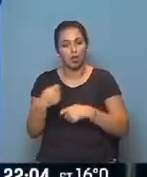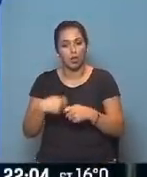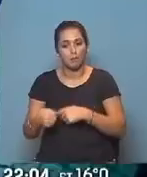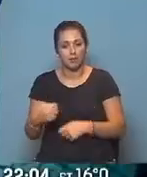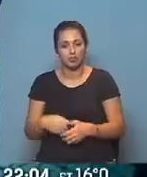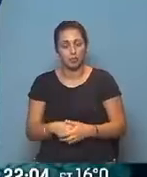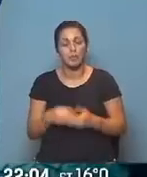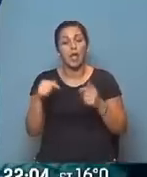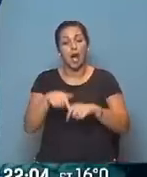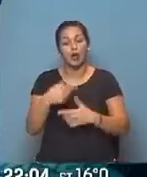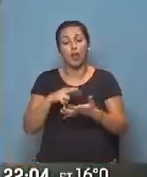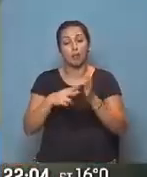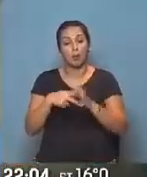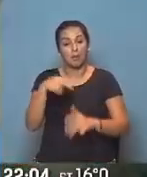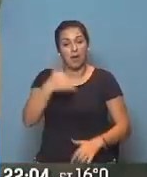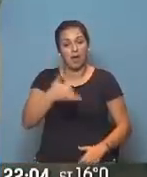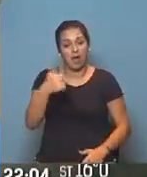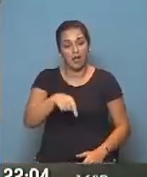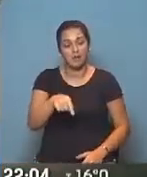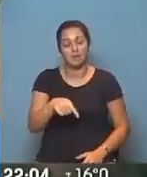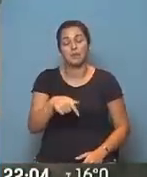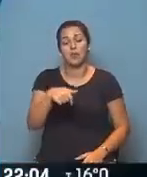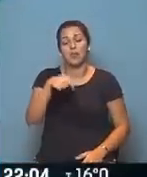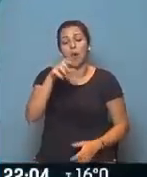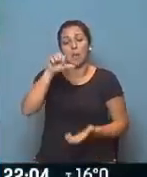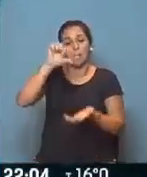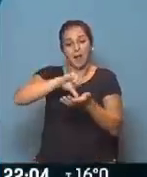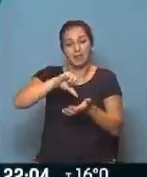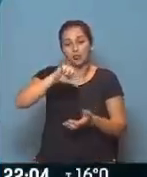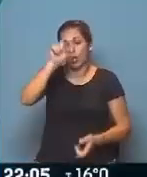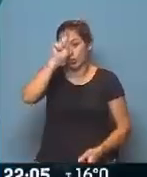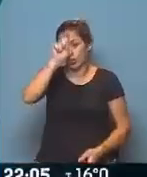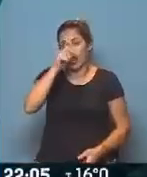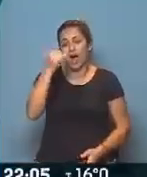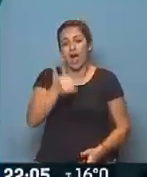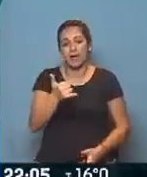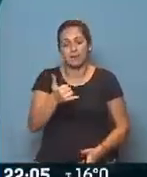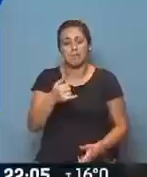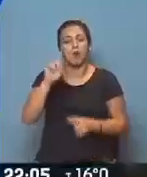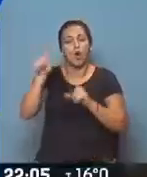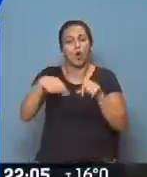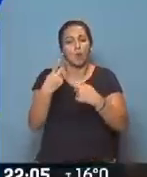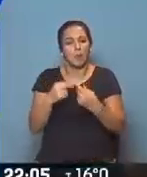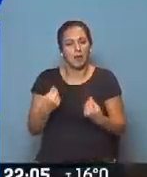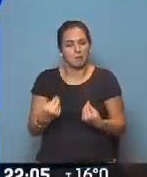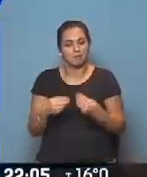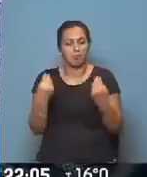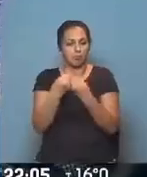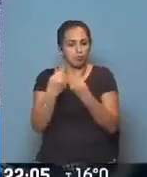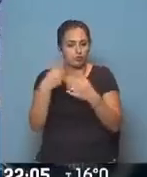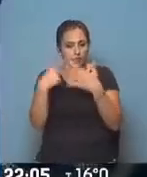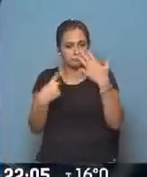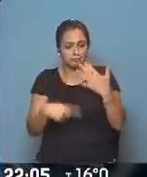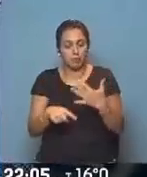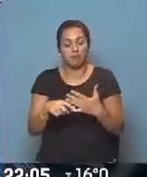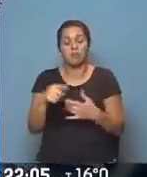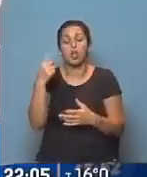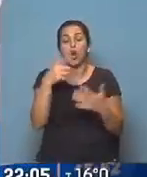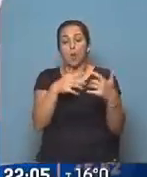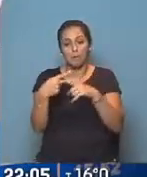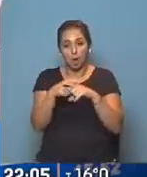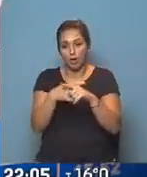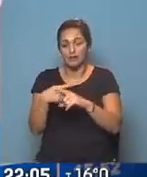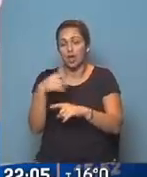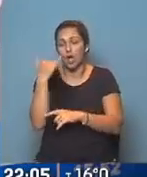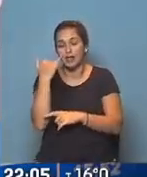La actual crisis financiera que golpea a Turquía tiene componentes tanto económicos como políticos y se viene gestando desde